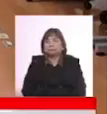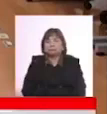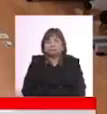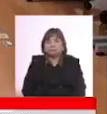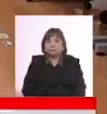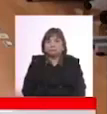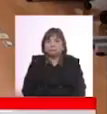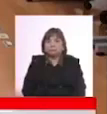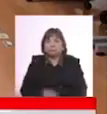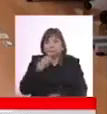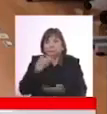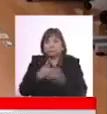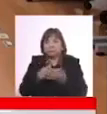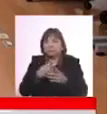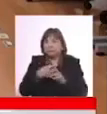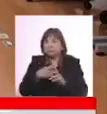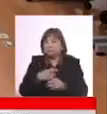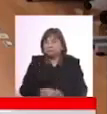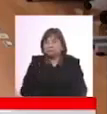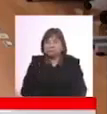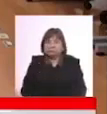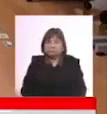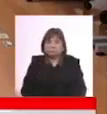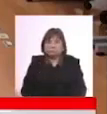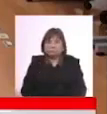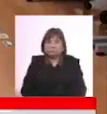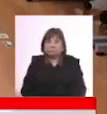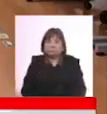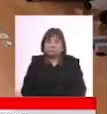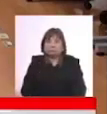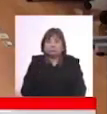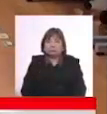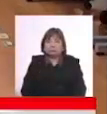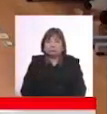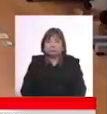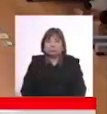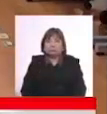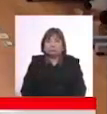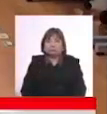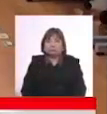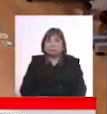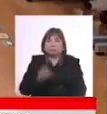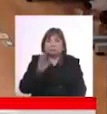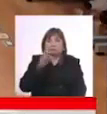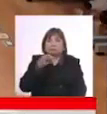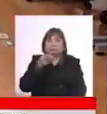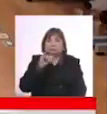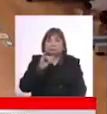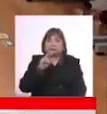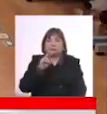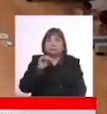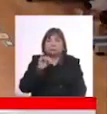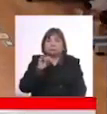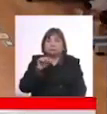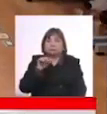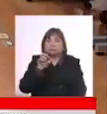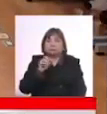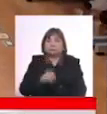A favor. A favor. Gracias, congresista. Chirino Venegas.